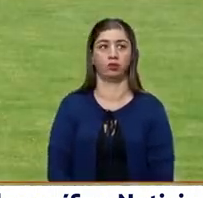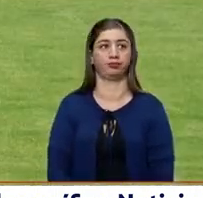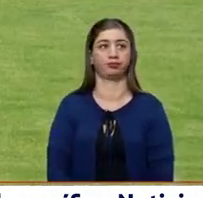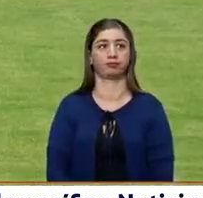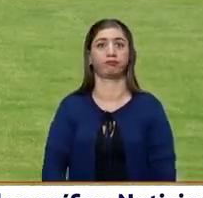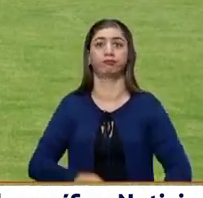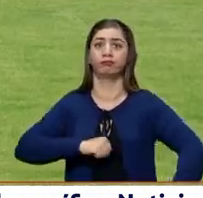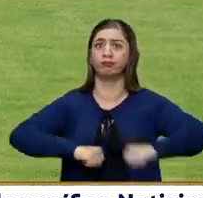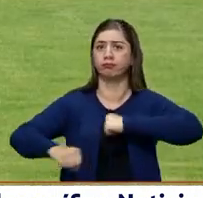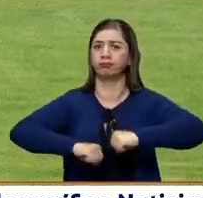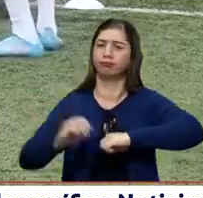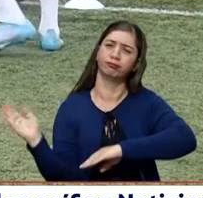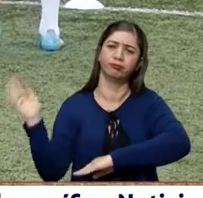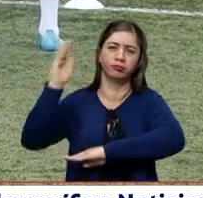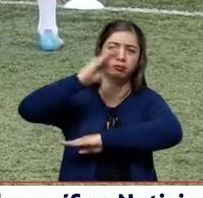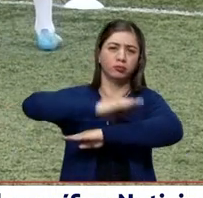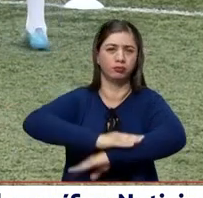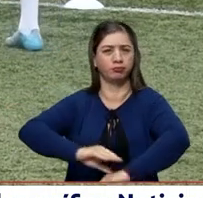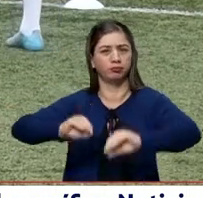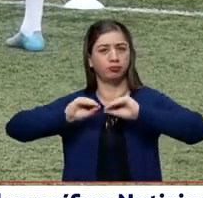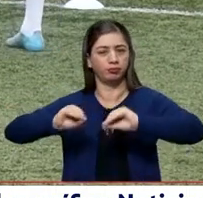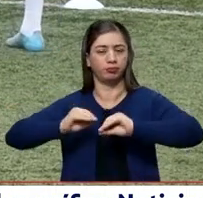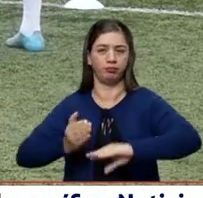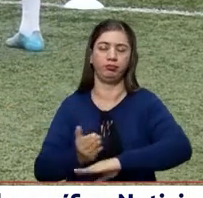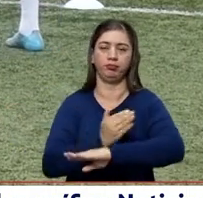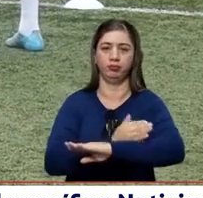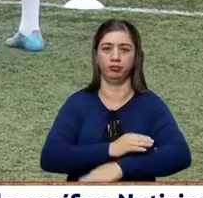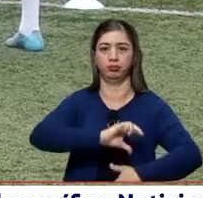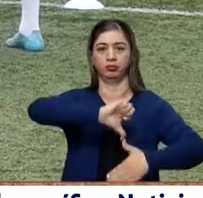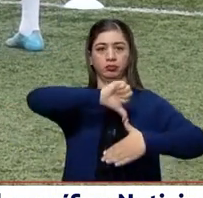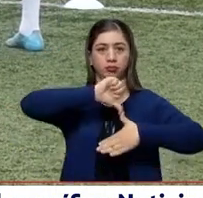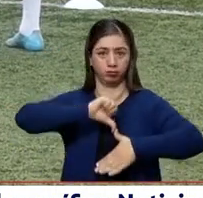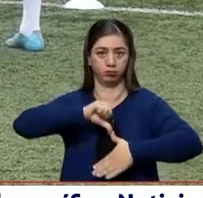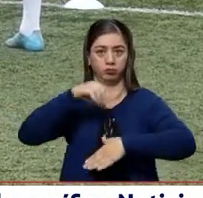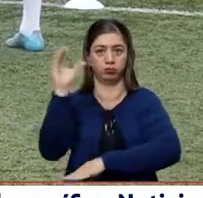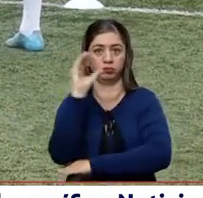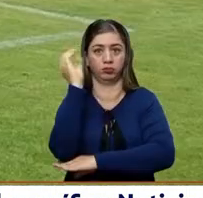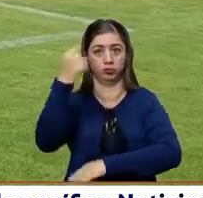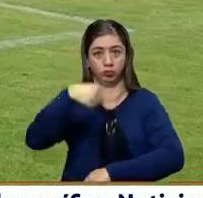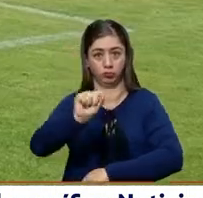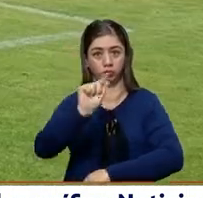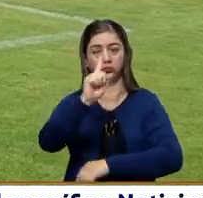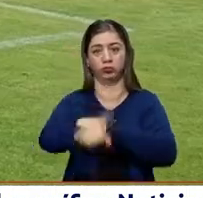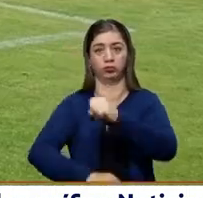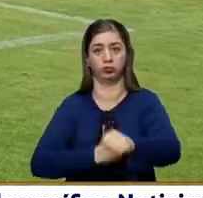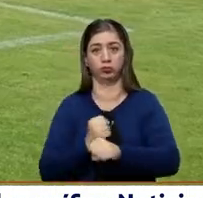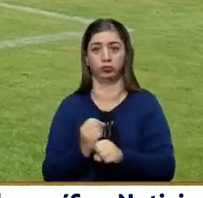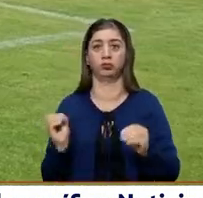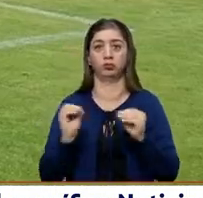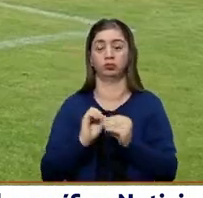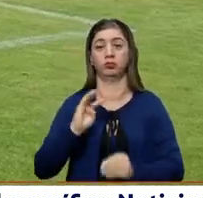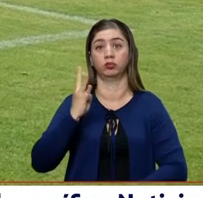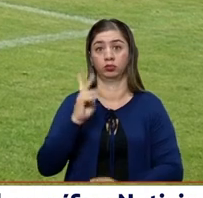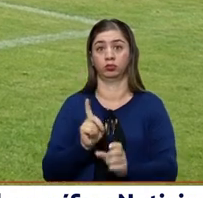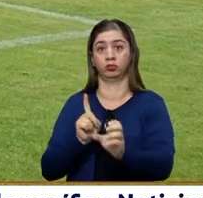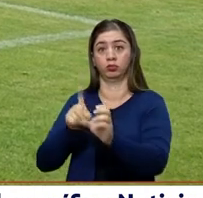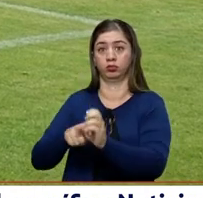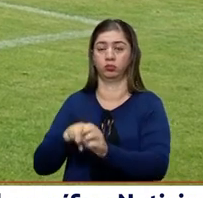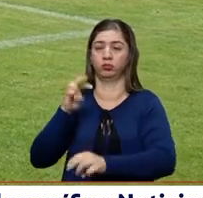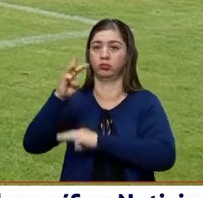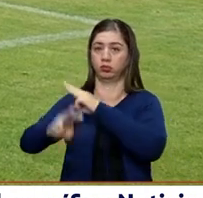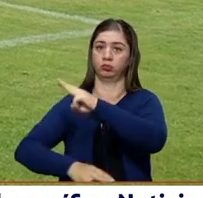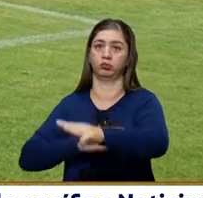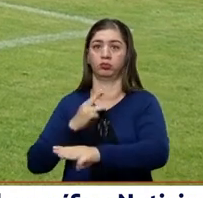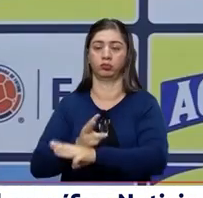Estas jornadas sirven como preparación para el Sudamericano Sub-20, que se jugará en Colombia el próximo año y entrega 4 cupos para el Mundial de esta categoría.